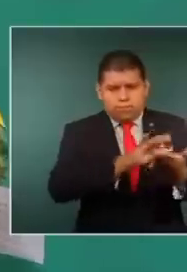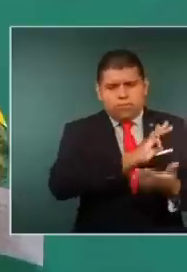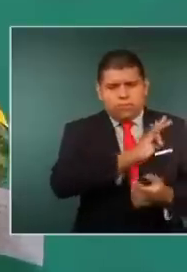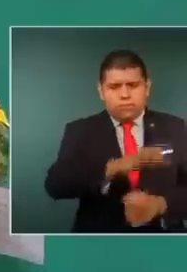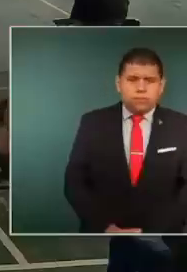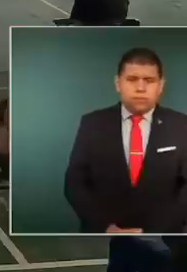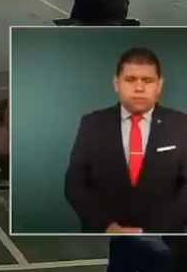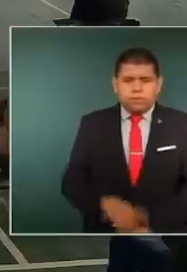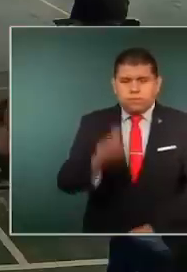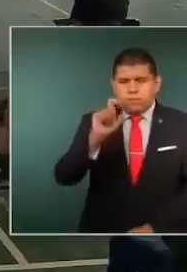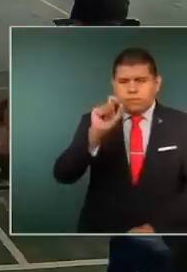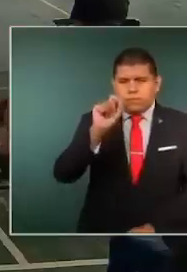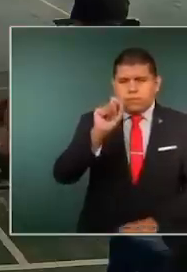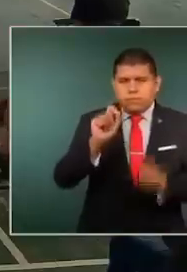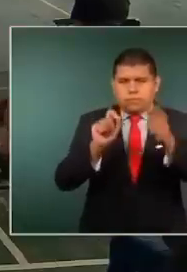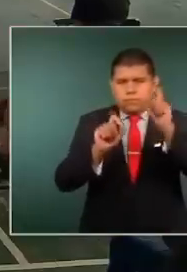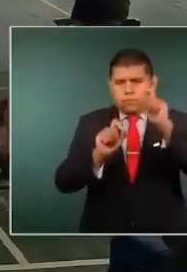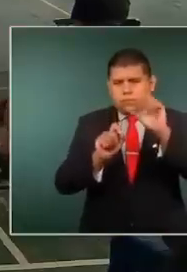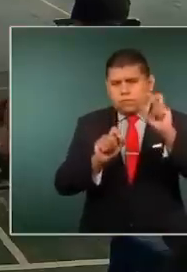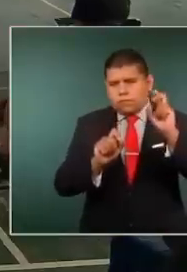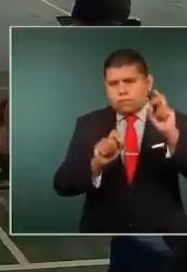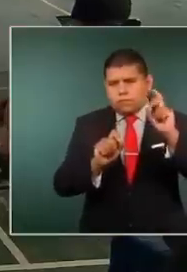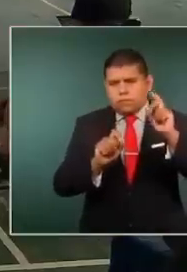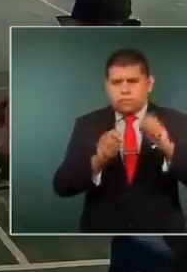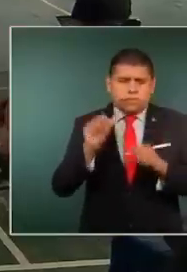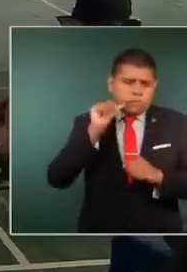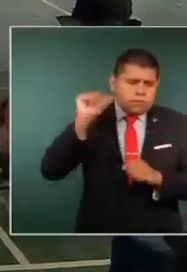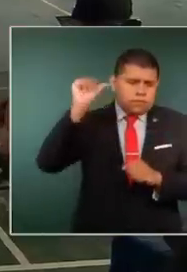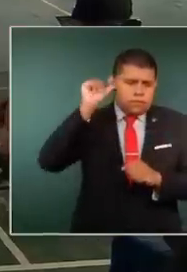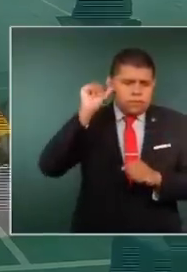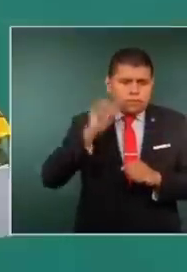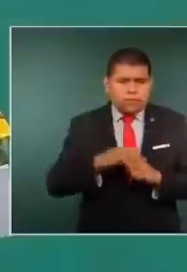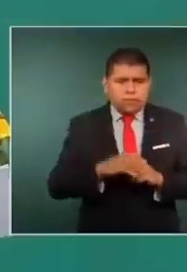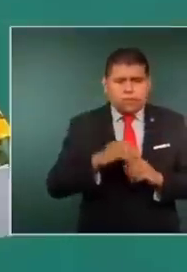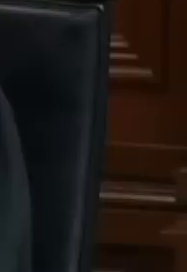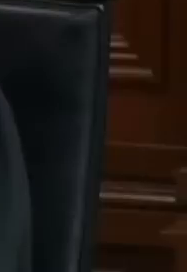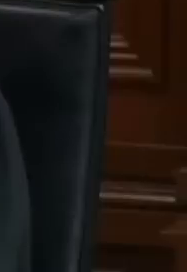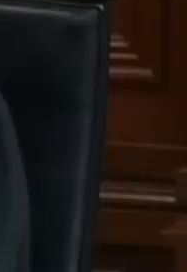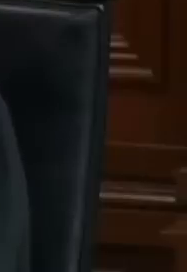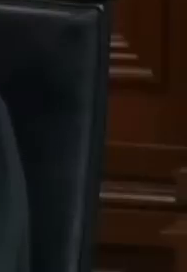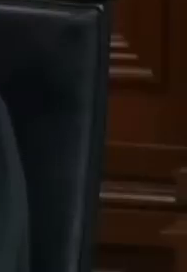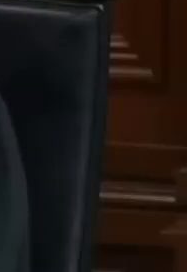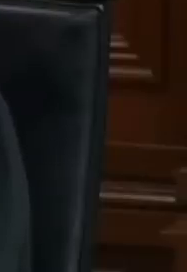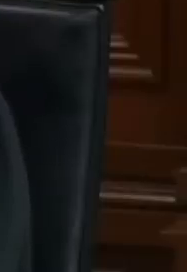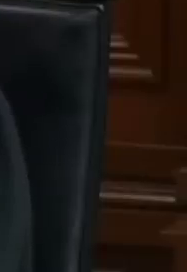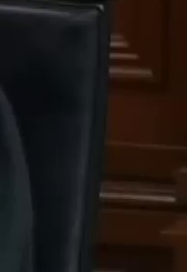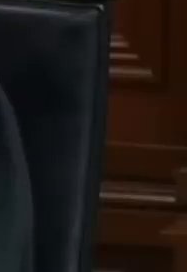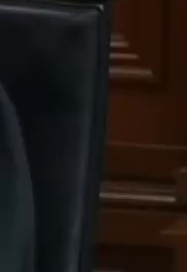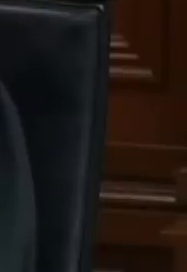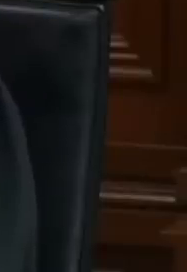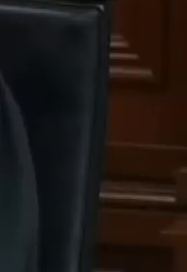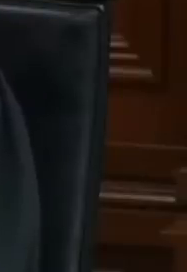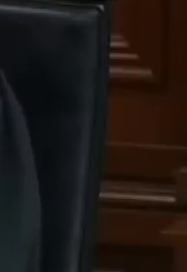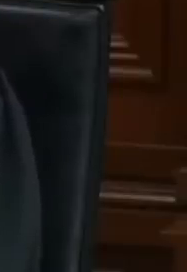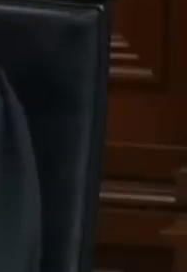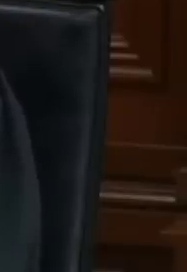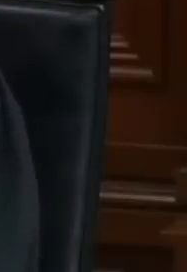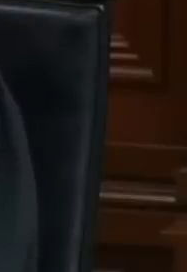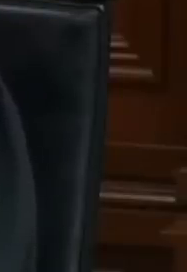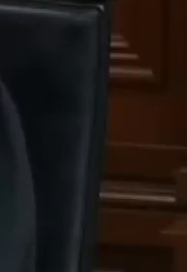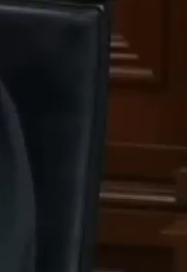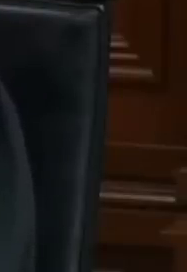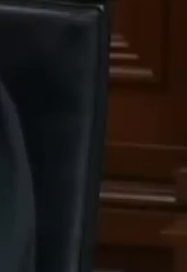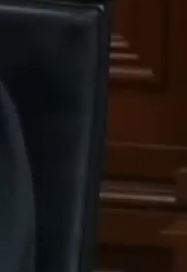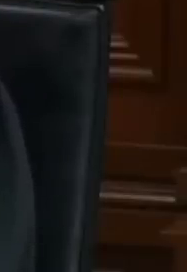medios, estos voceros, estos políticos. Y ahora hay que decirlo, finalmente también la Corte, que le quita la